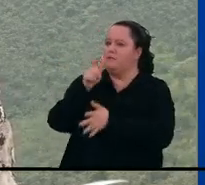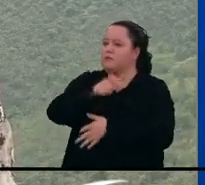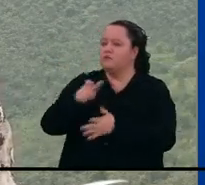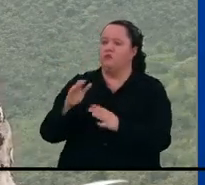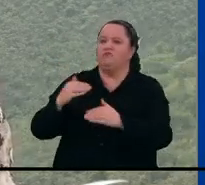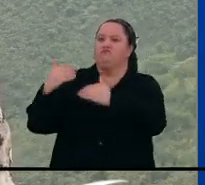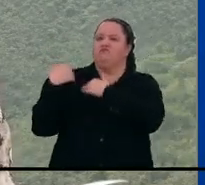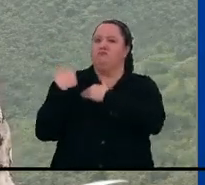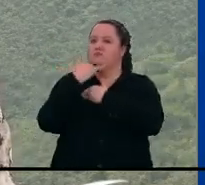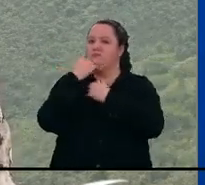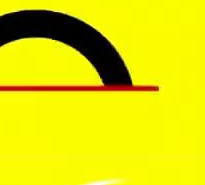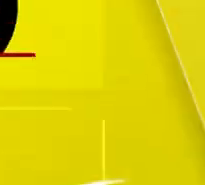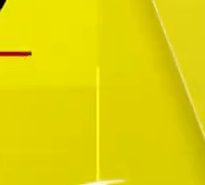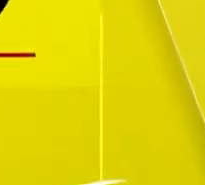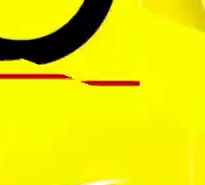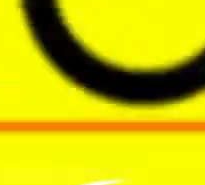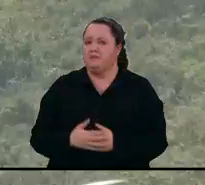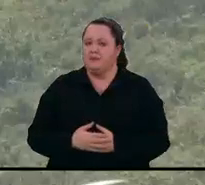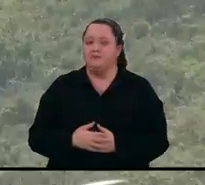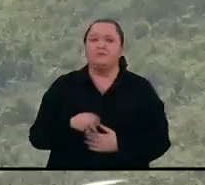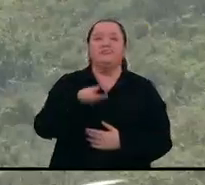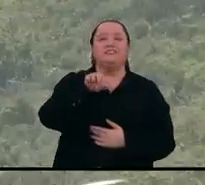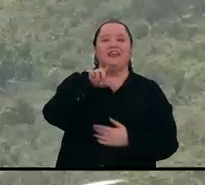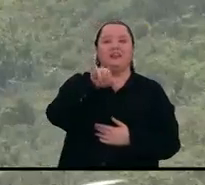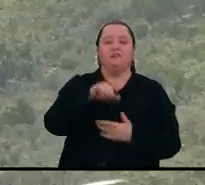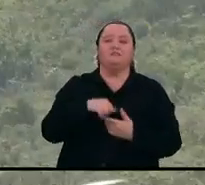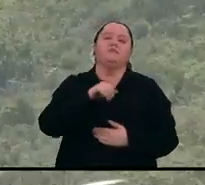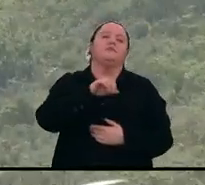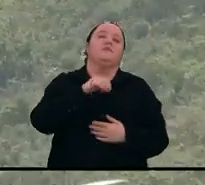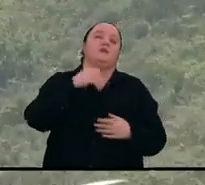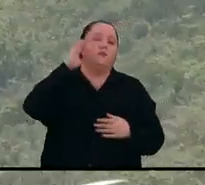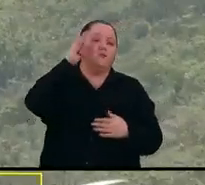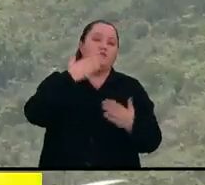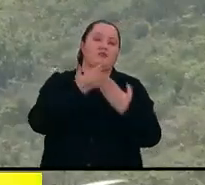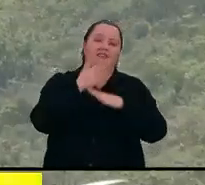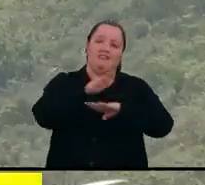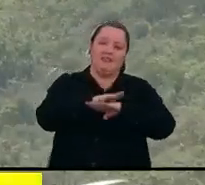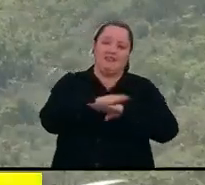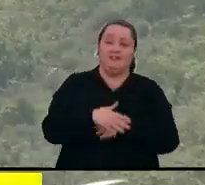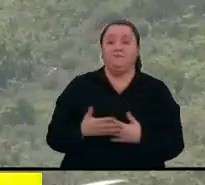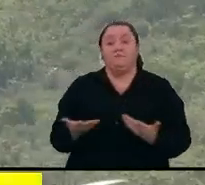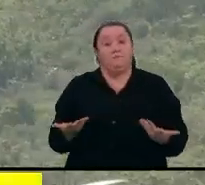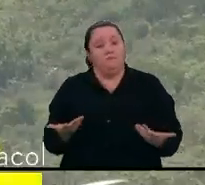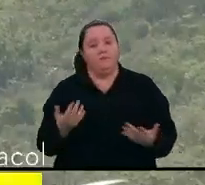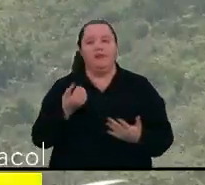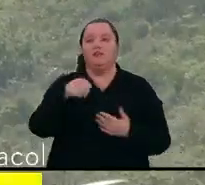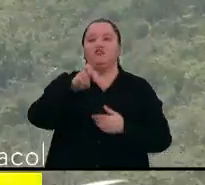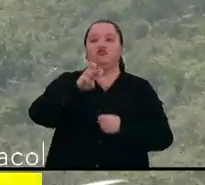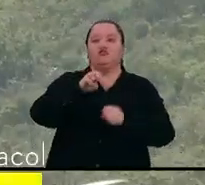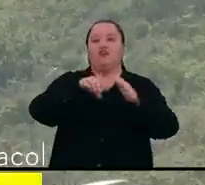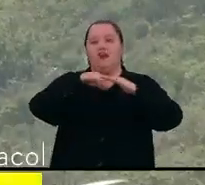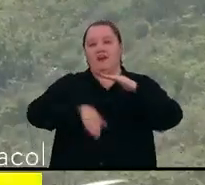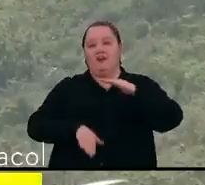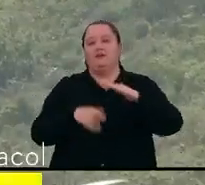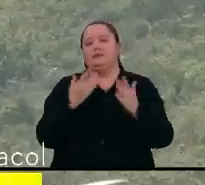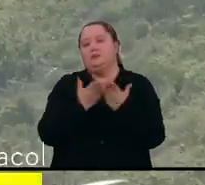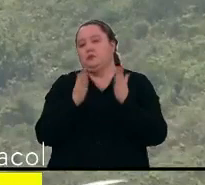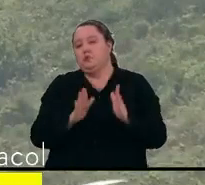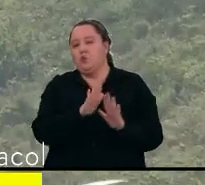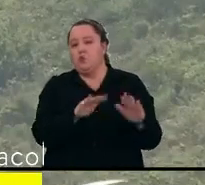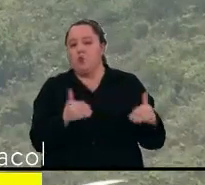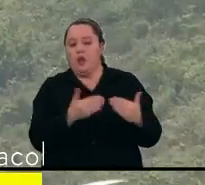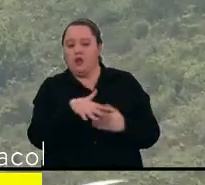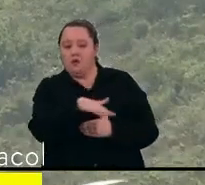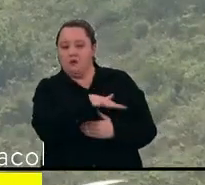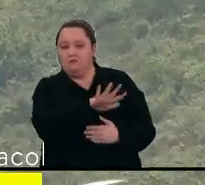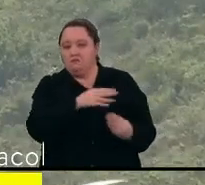de los responsables Alejandra Buenas tardes serían menores de edad al parecer estudiantes de un colegio del